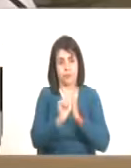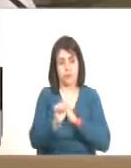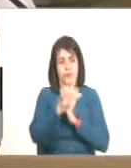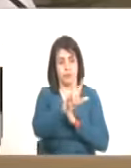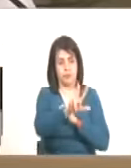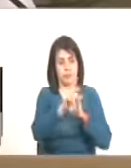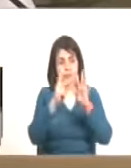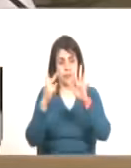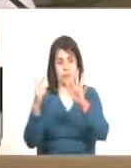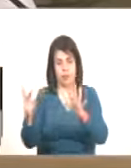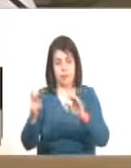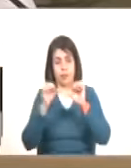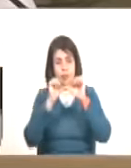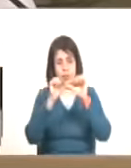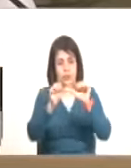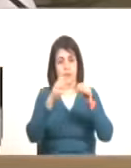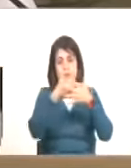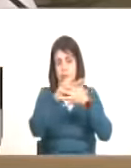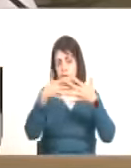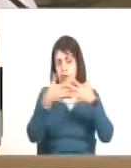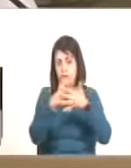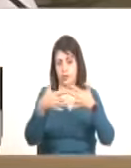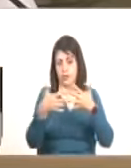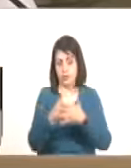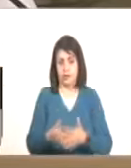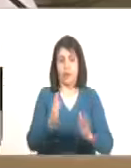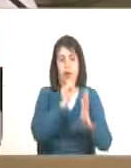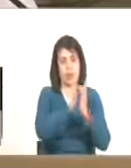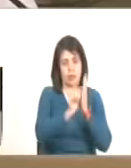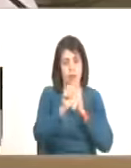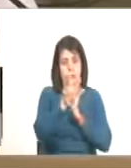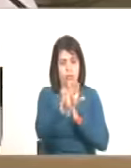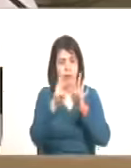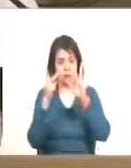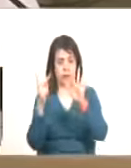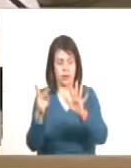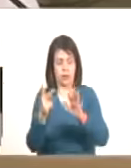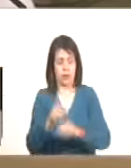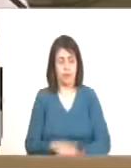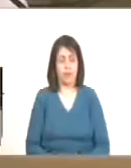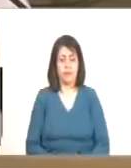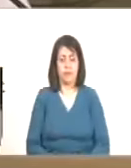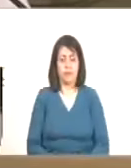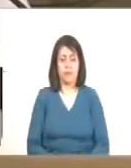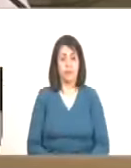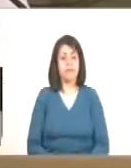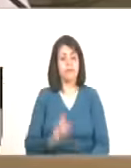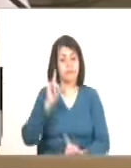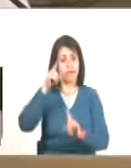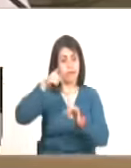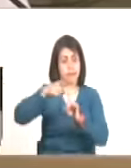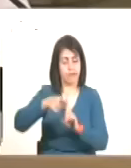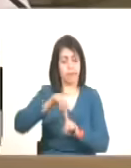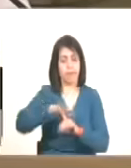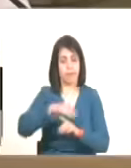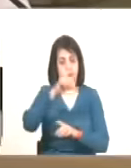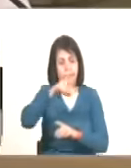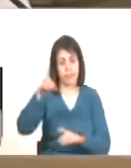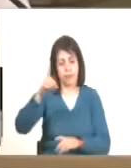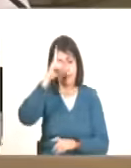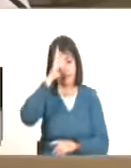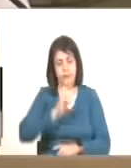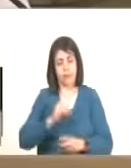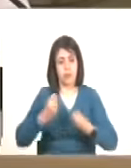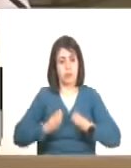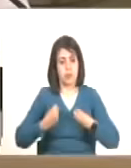artículo 37, el cual queda redactado en los siguientes términos. Artículo 37. A fin de que las personas con discapacidad